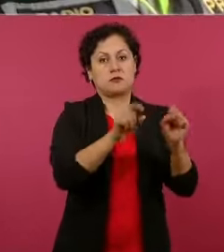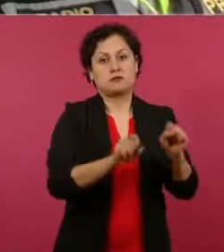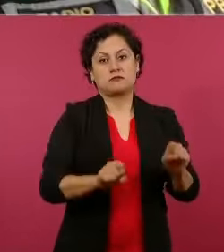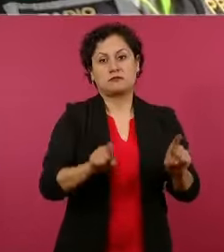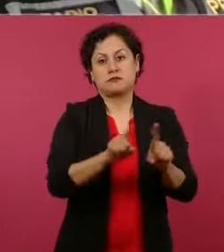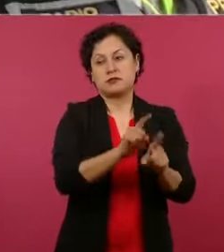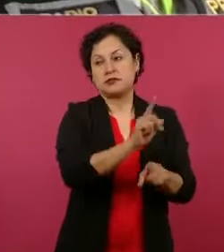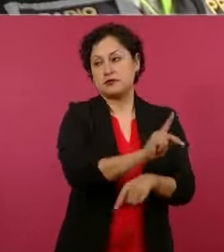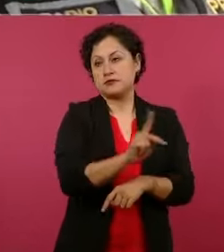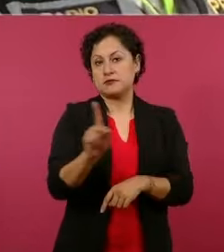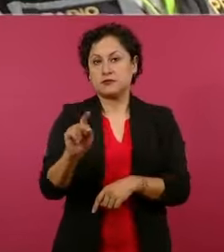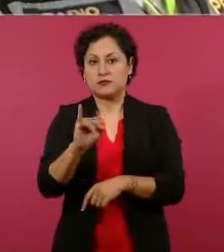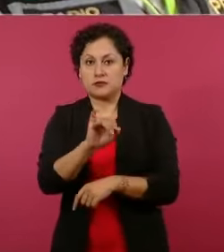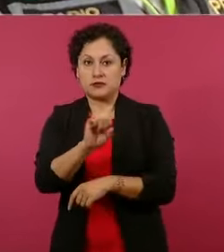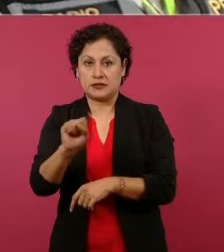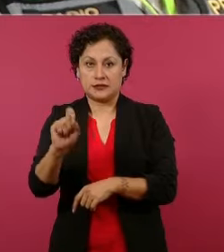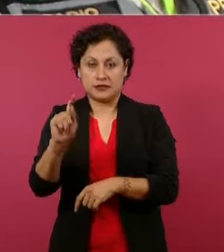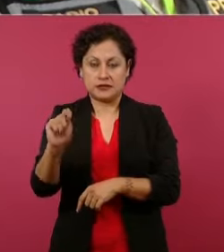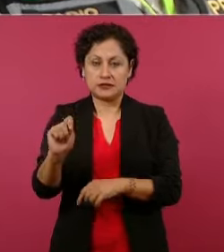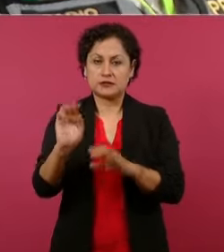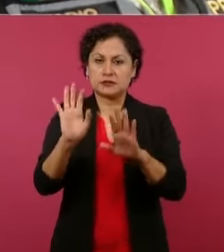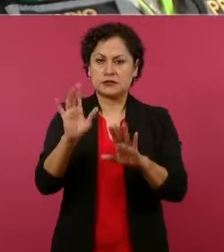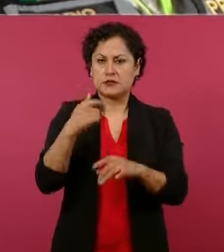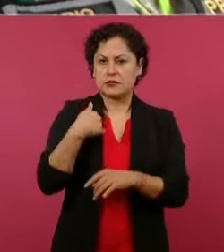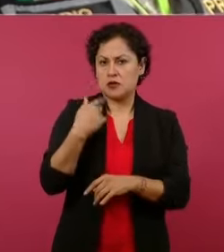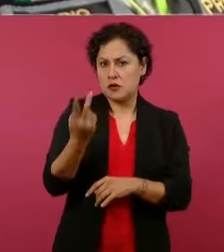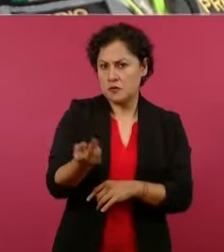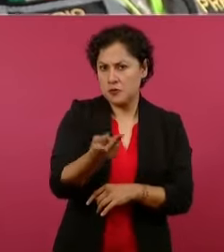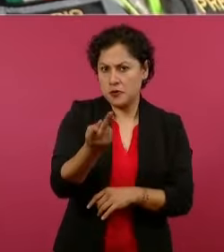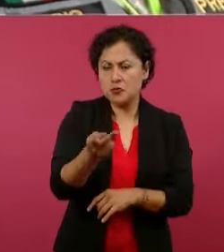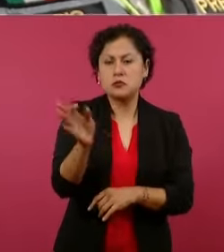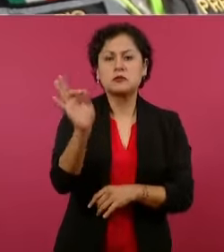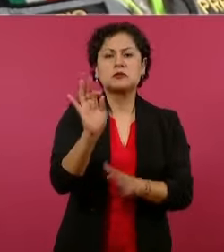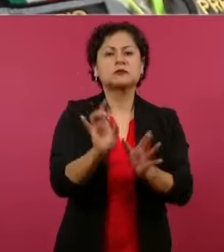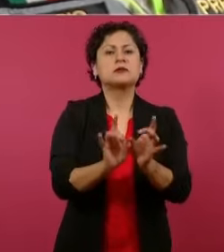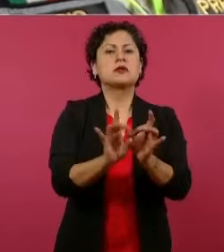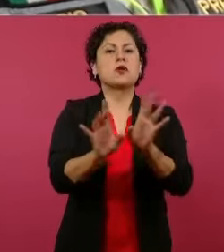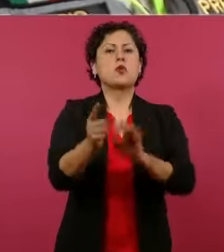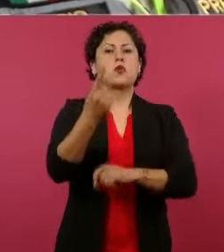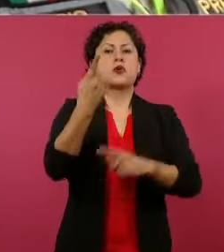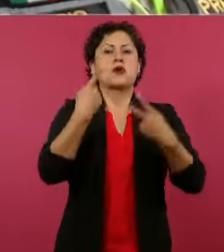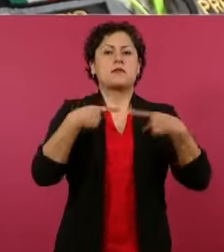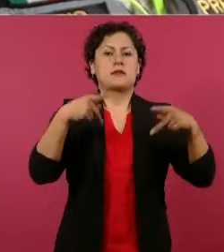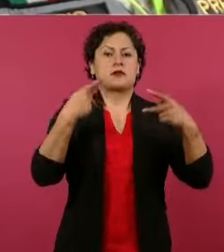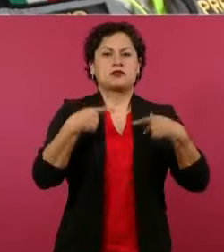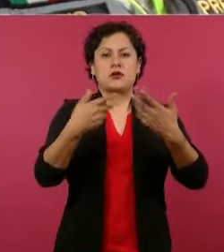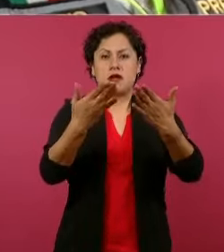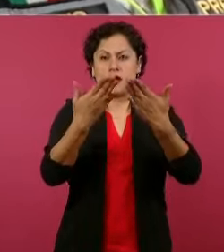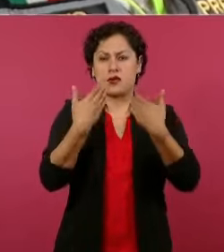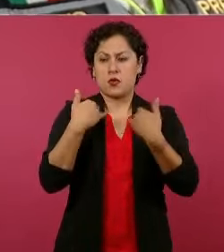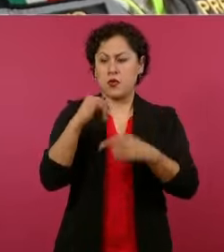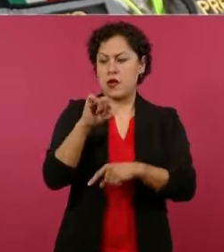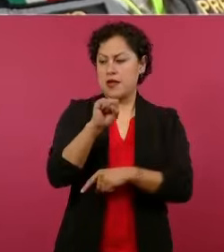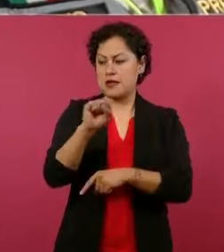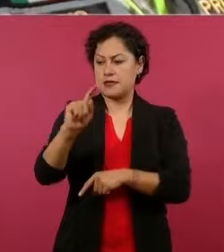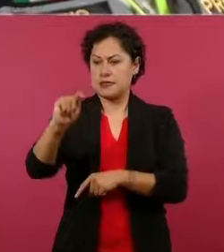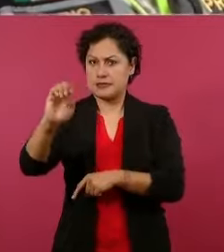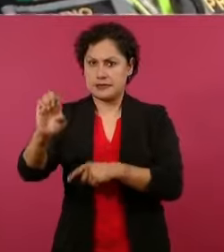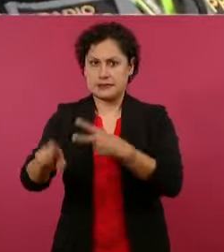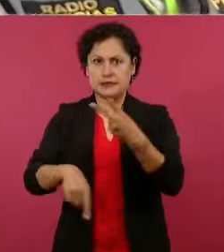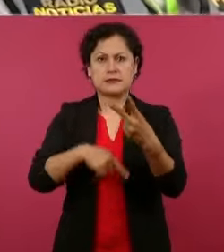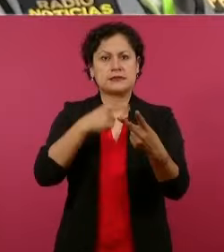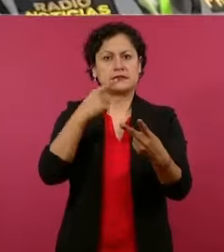dado si algún derecho aviente o alguna persona que no tenga ni servicio del Iste o